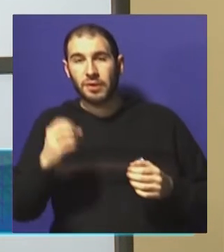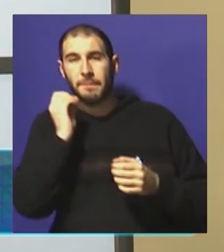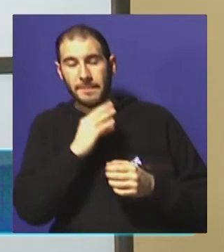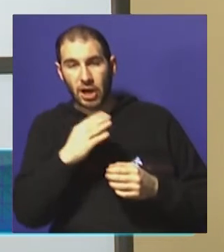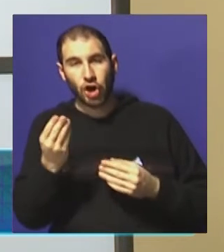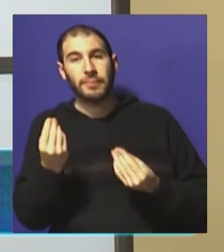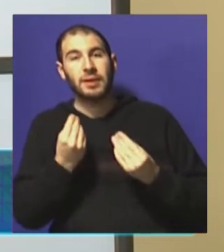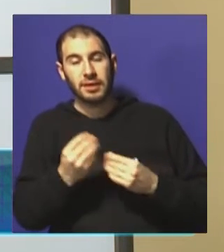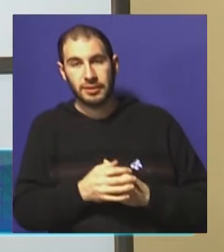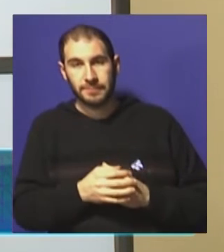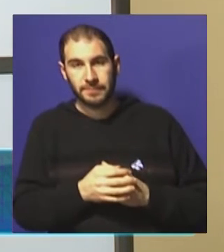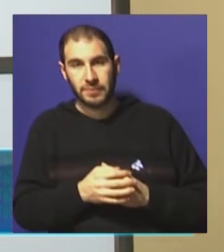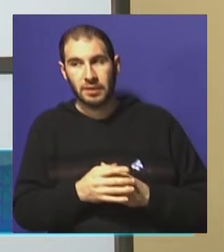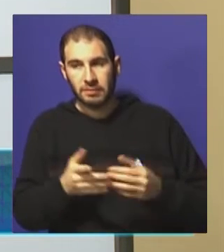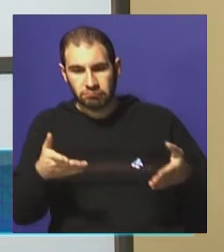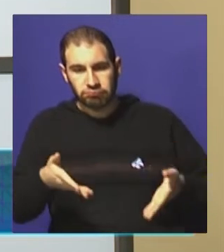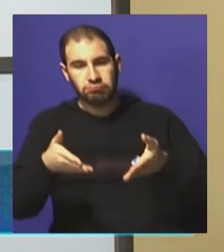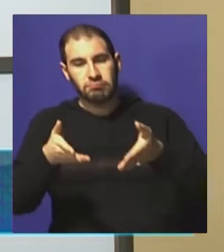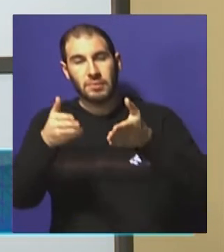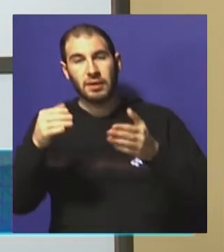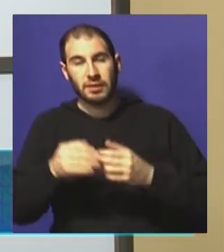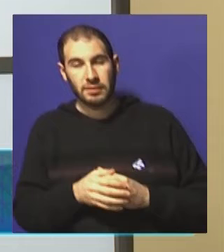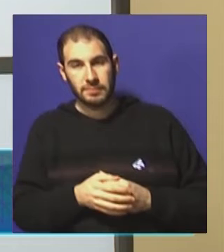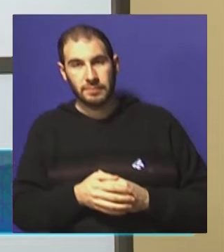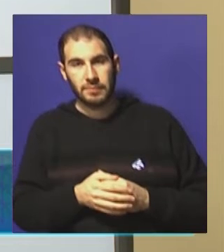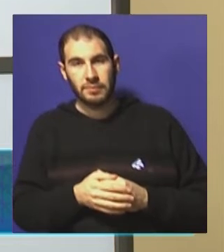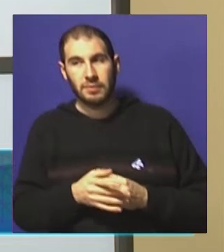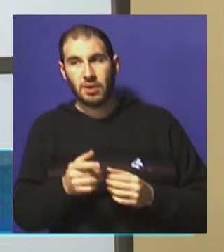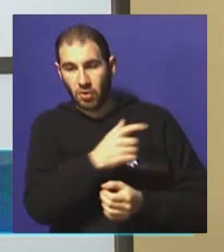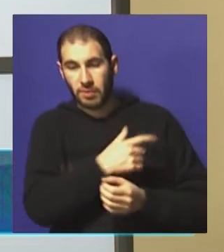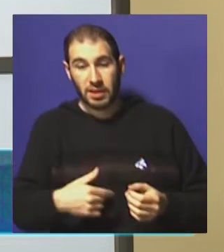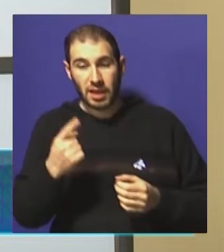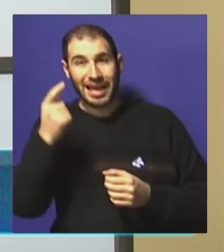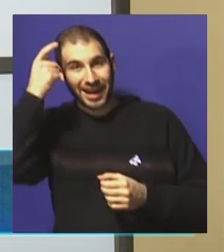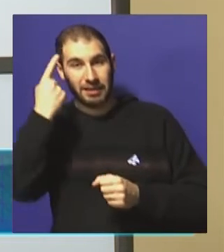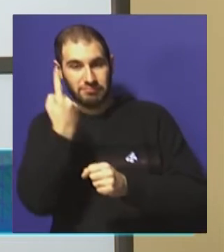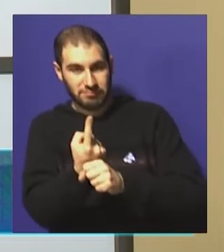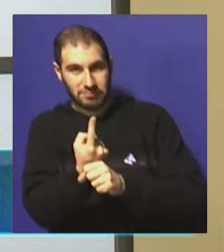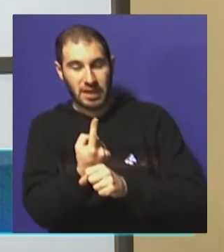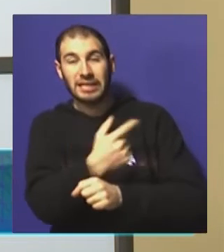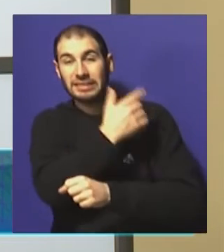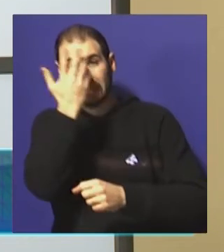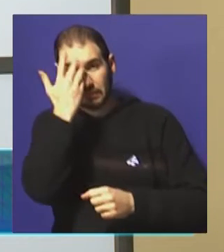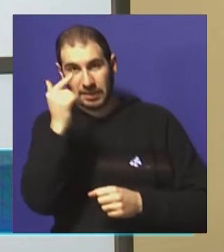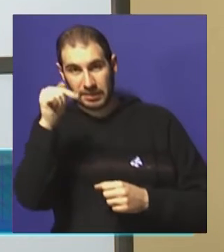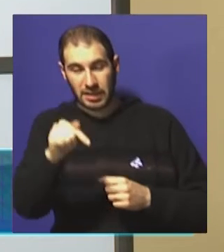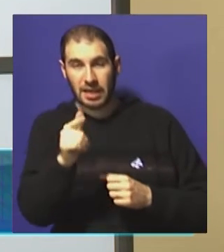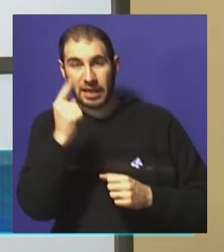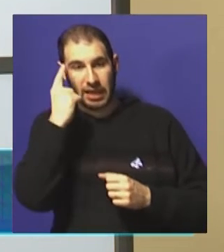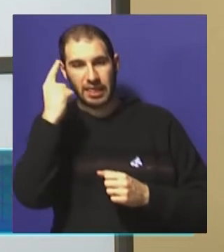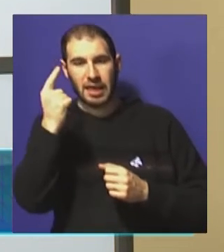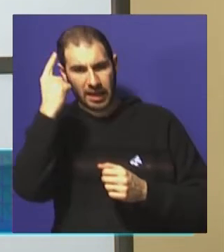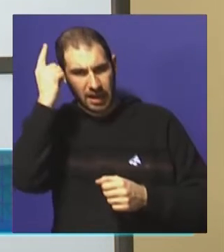para poder viabilizar un Estado era la monarquía, y San Martín creía en